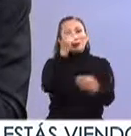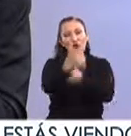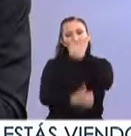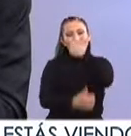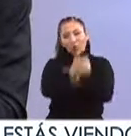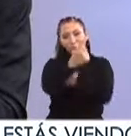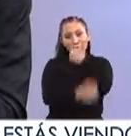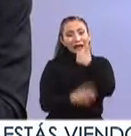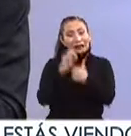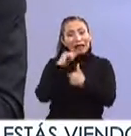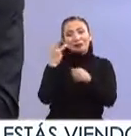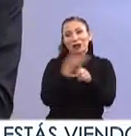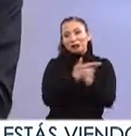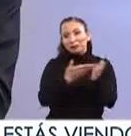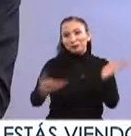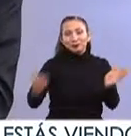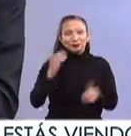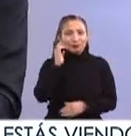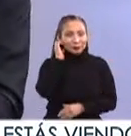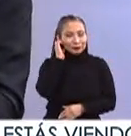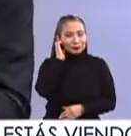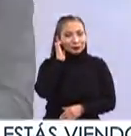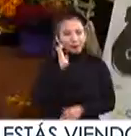este concurso y así fueron los detalles.